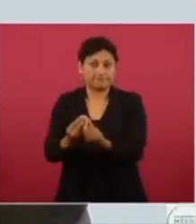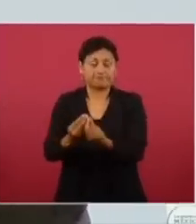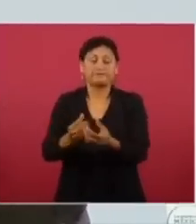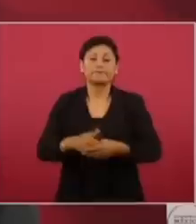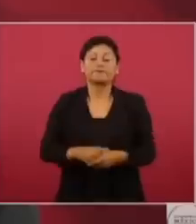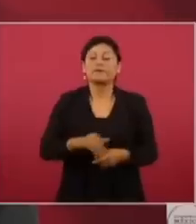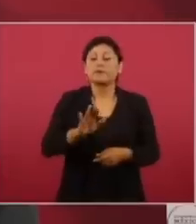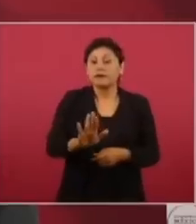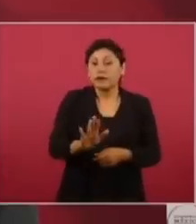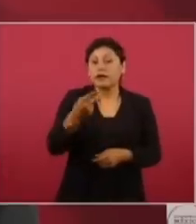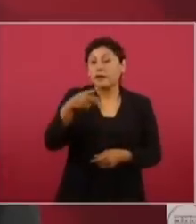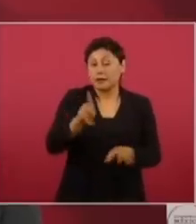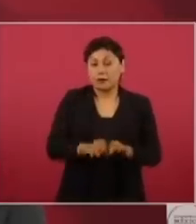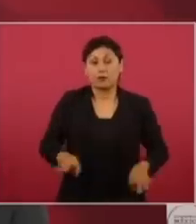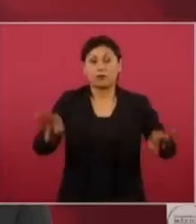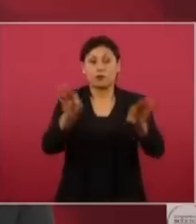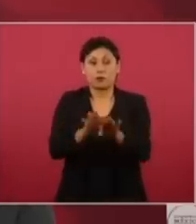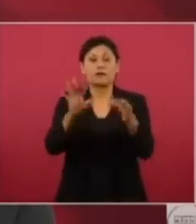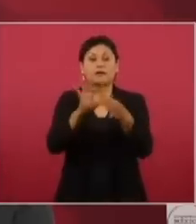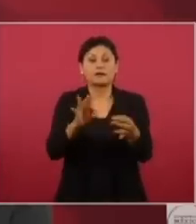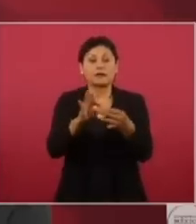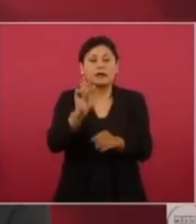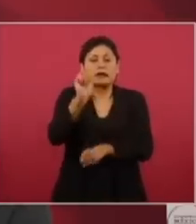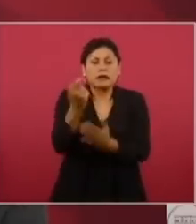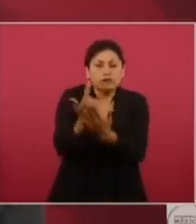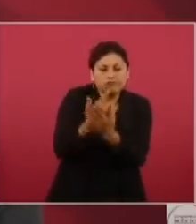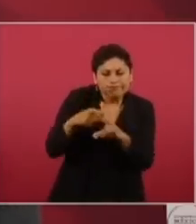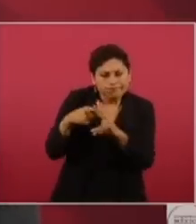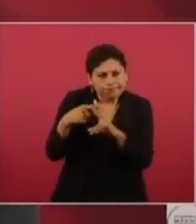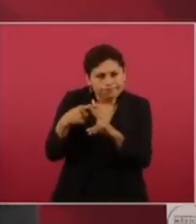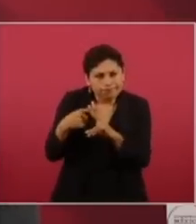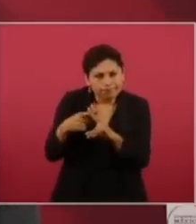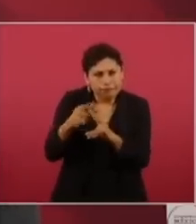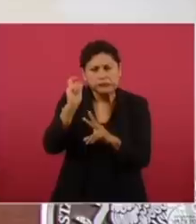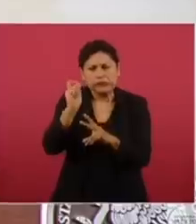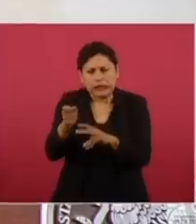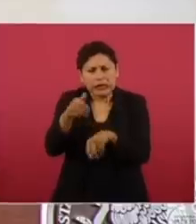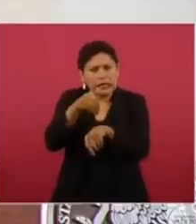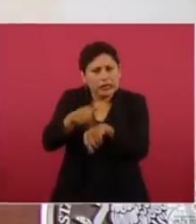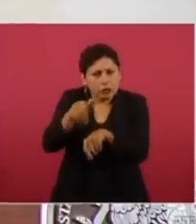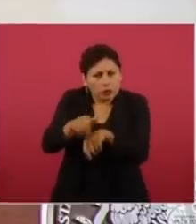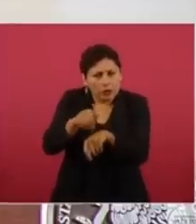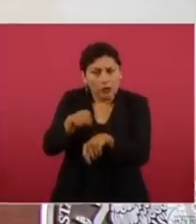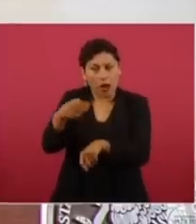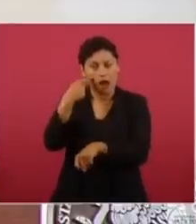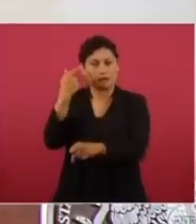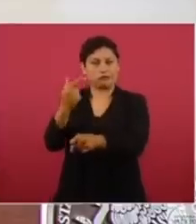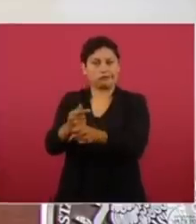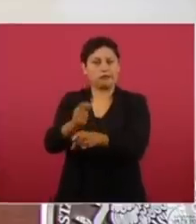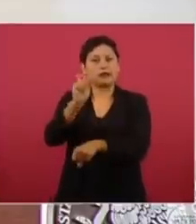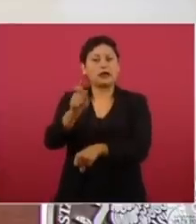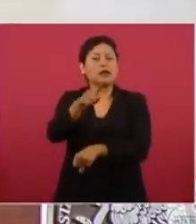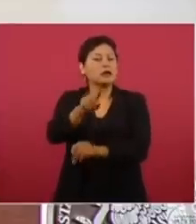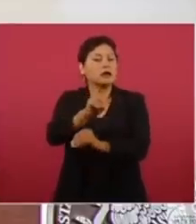aclarar que cuando se habla en fiscalización de montos observados, debe entenderse como lo que